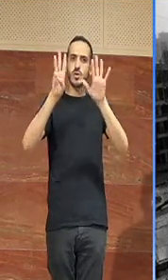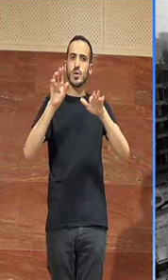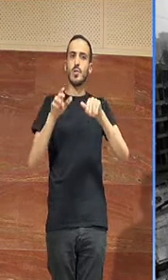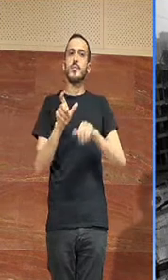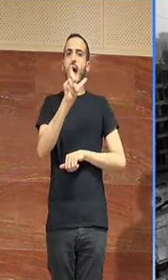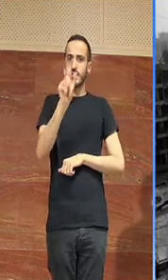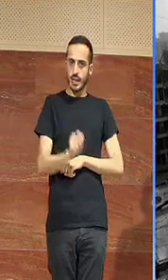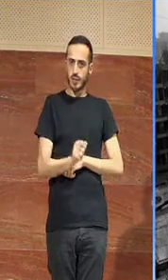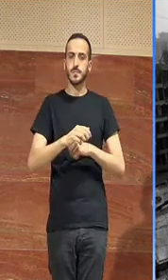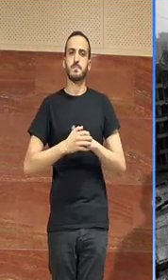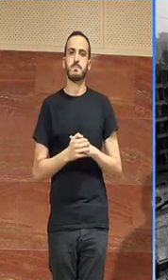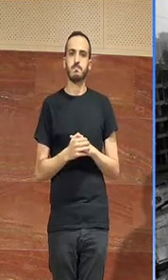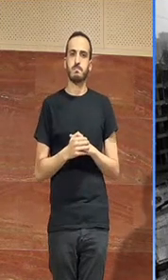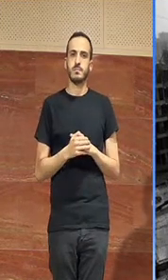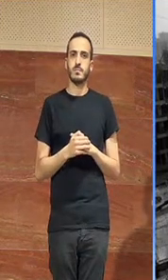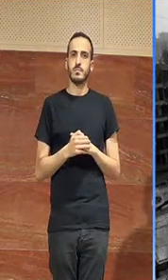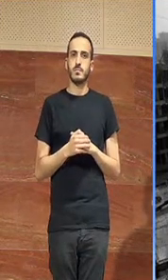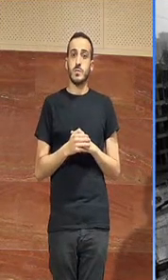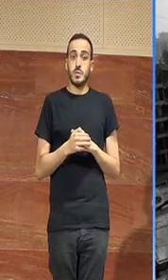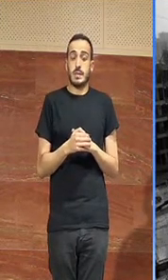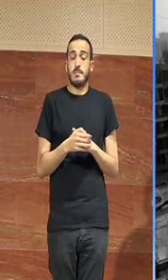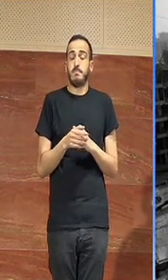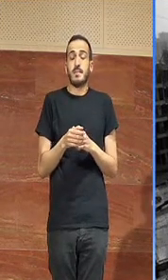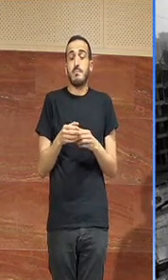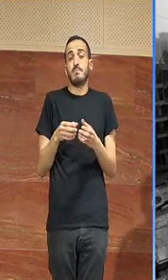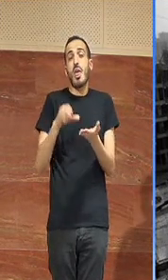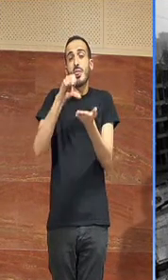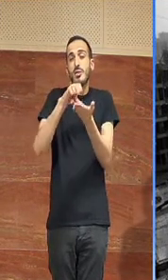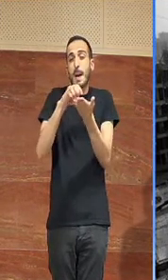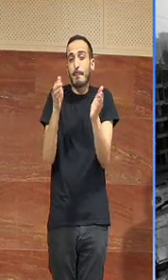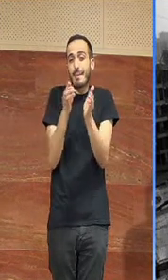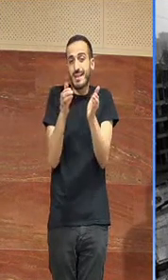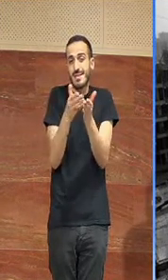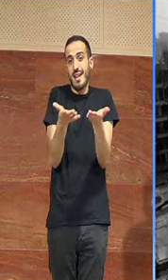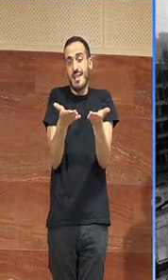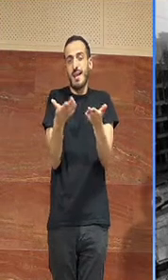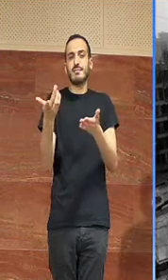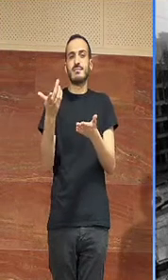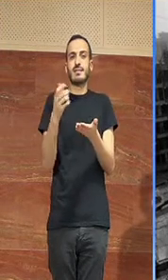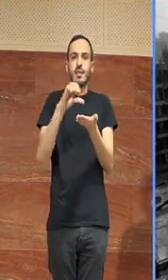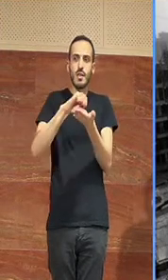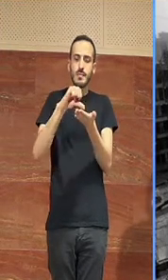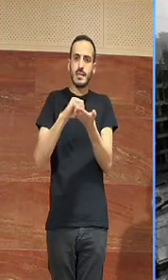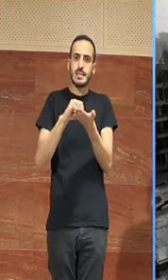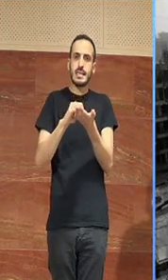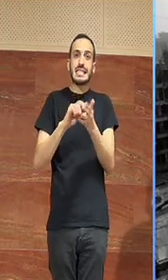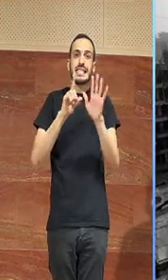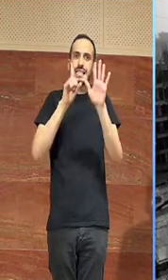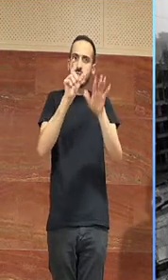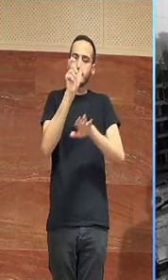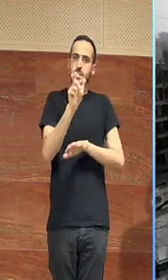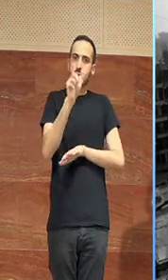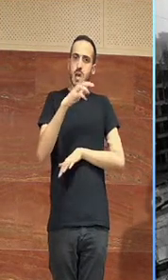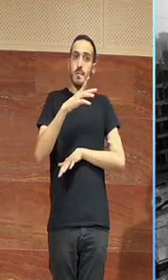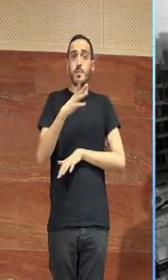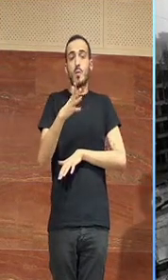decía que de esa aldea de 100 habitantes, 6 tendrían la propiedad del 50%